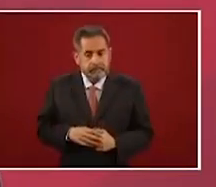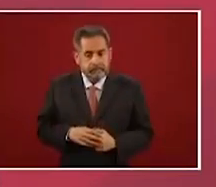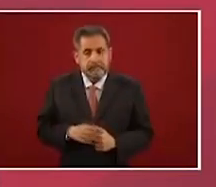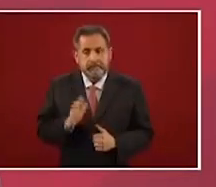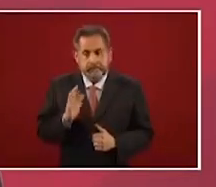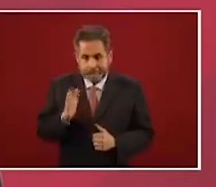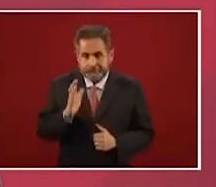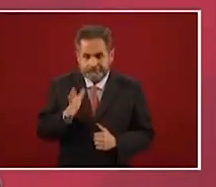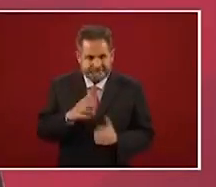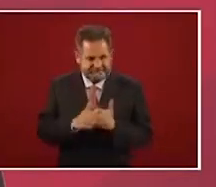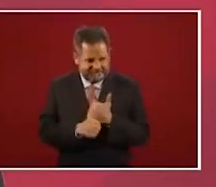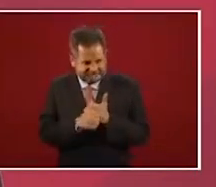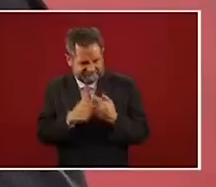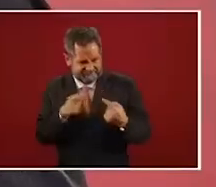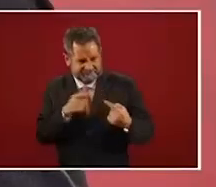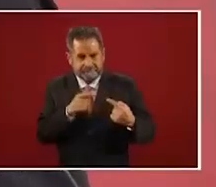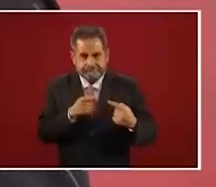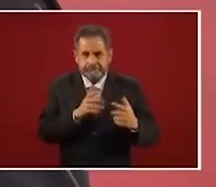existe una competencia.